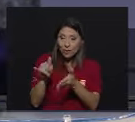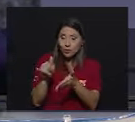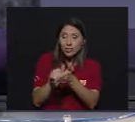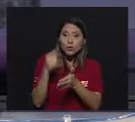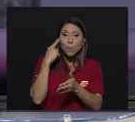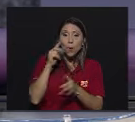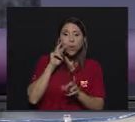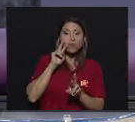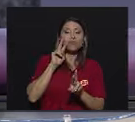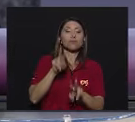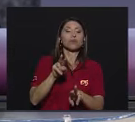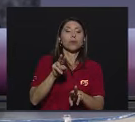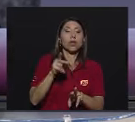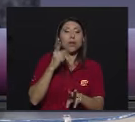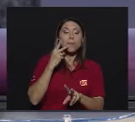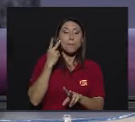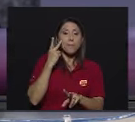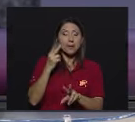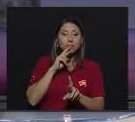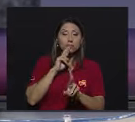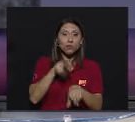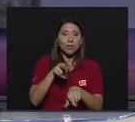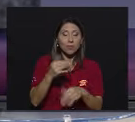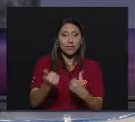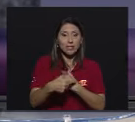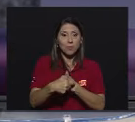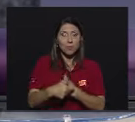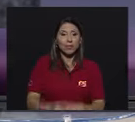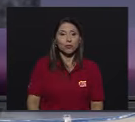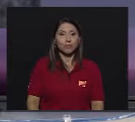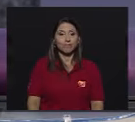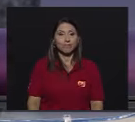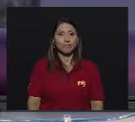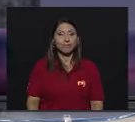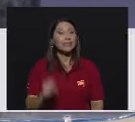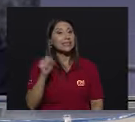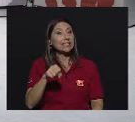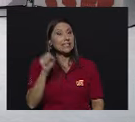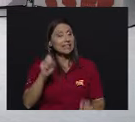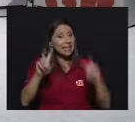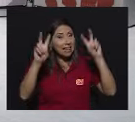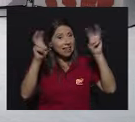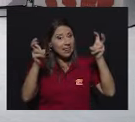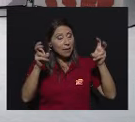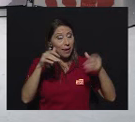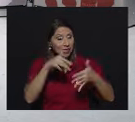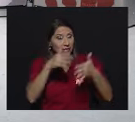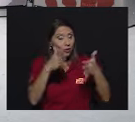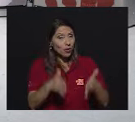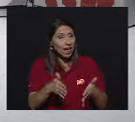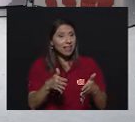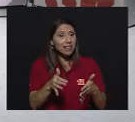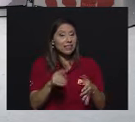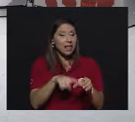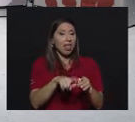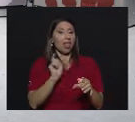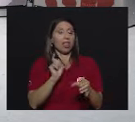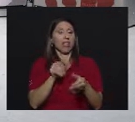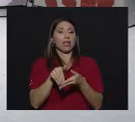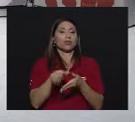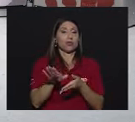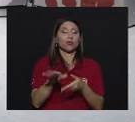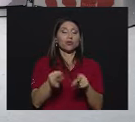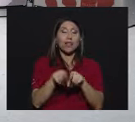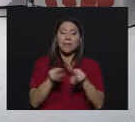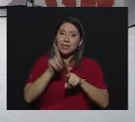por los resultados que estamos obteniendo en este momento. Sí, el tema de los estudiantes excluidos, usted lo mencionó, también